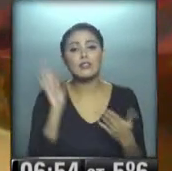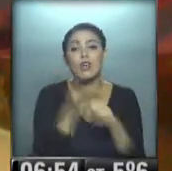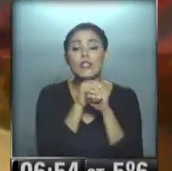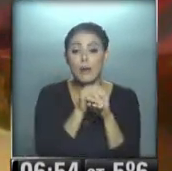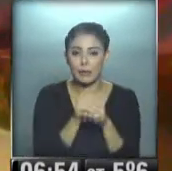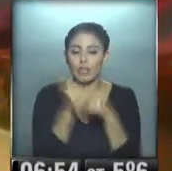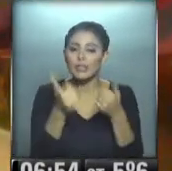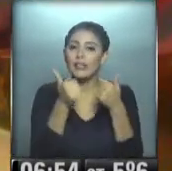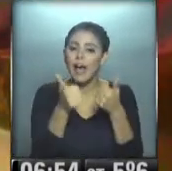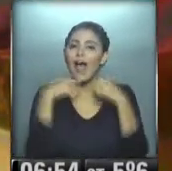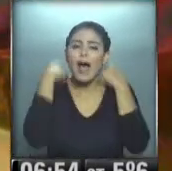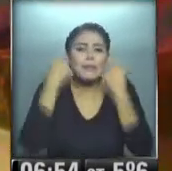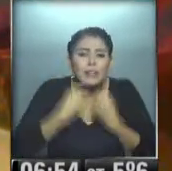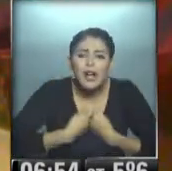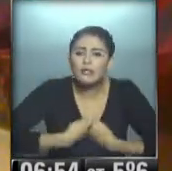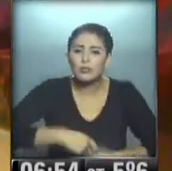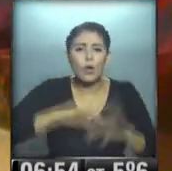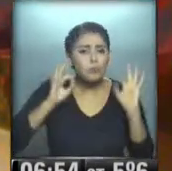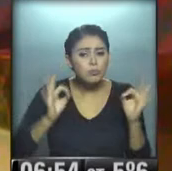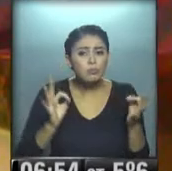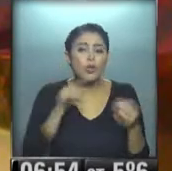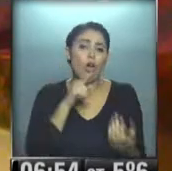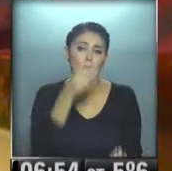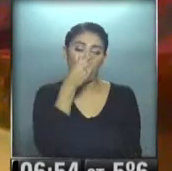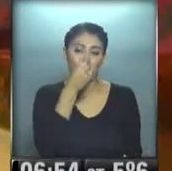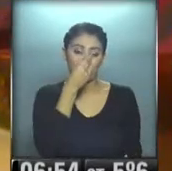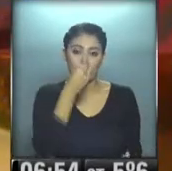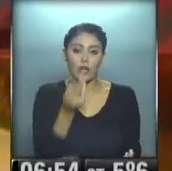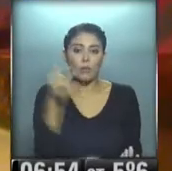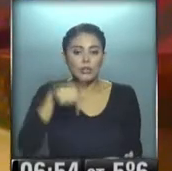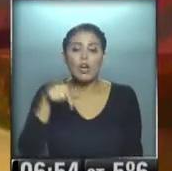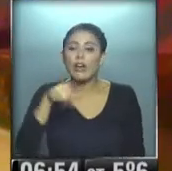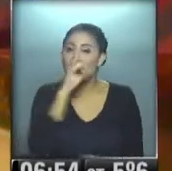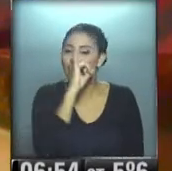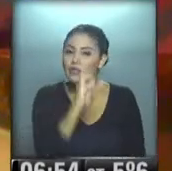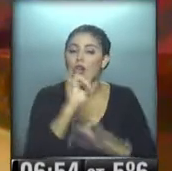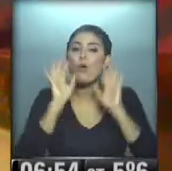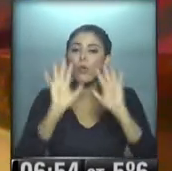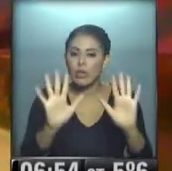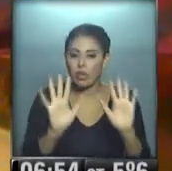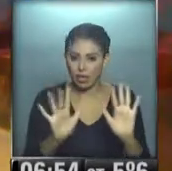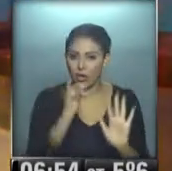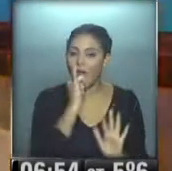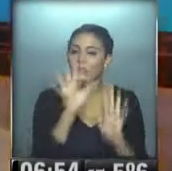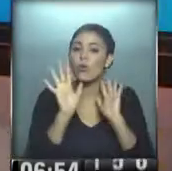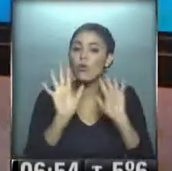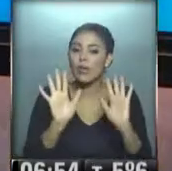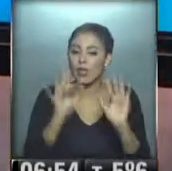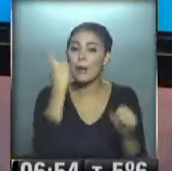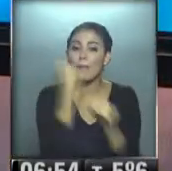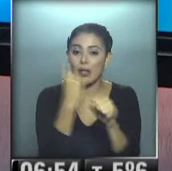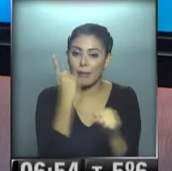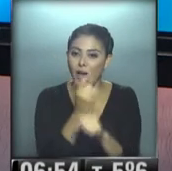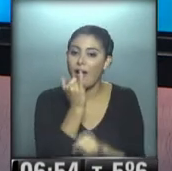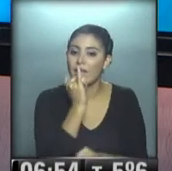amigos, bien abrigados hoy, ¿eh? Para no resfriarse y todo esto, y tenemos alertas. Alerta que está cubriendo el primero de ellos,